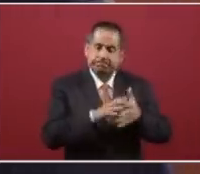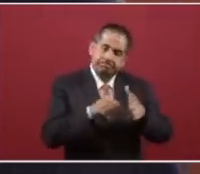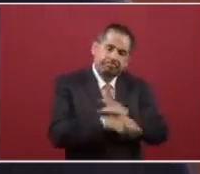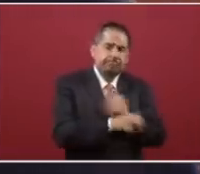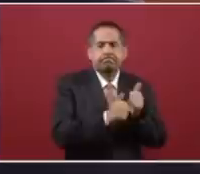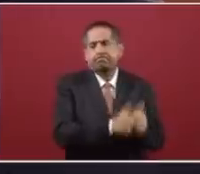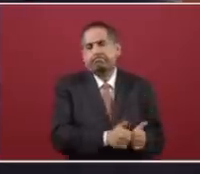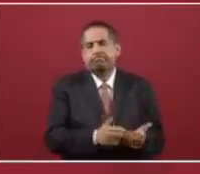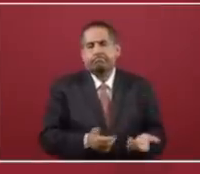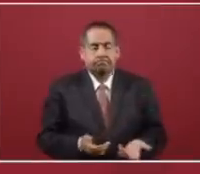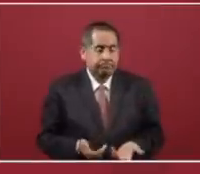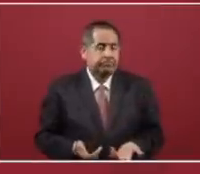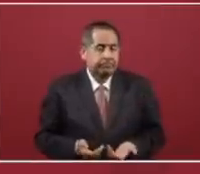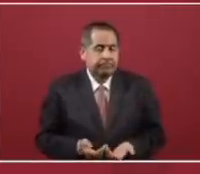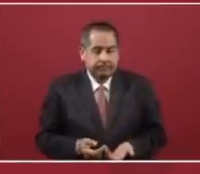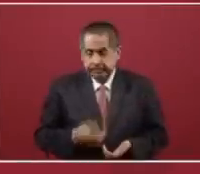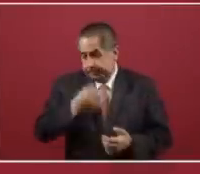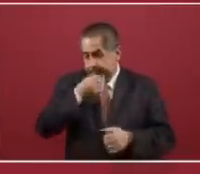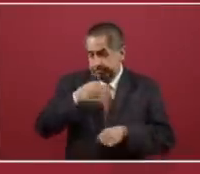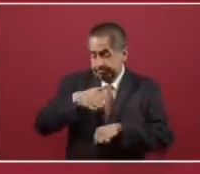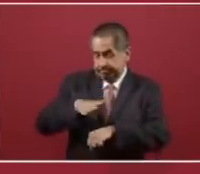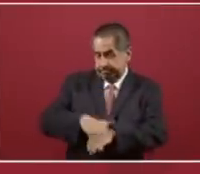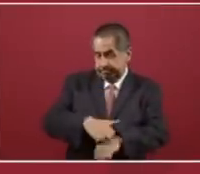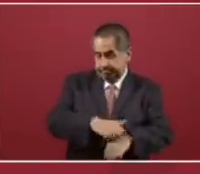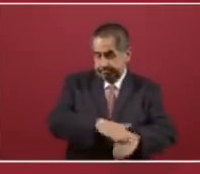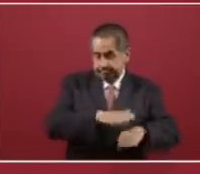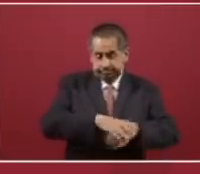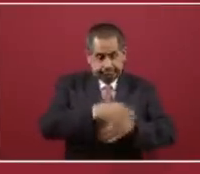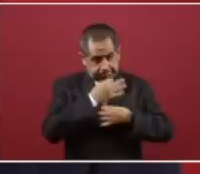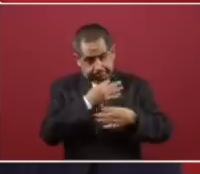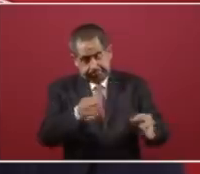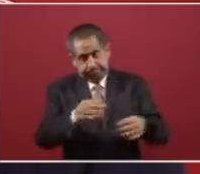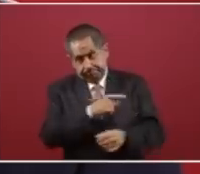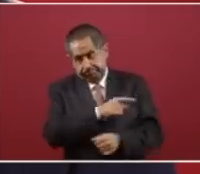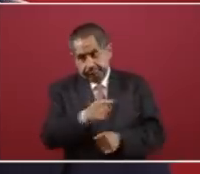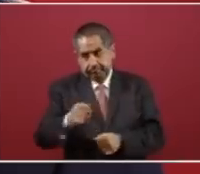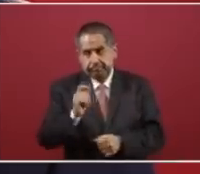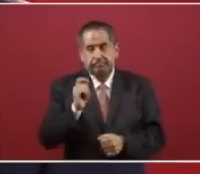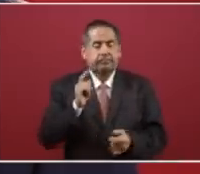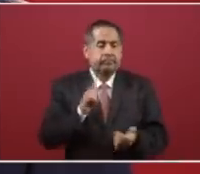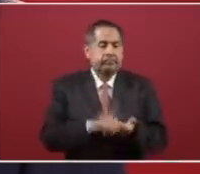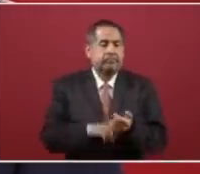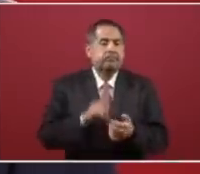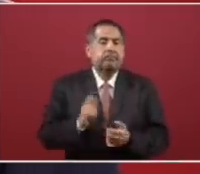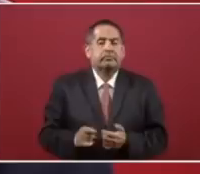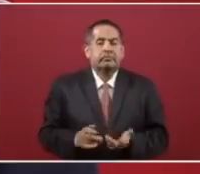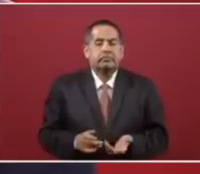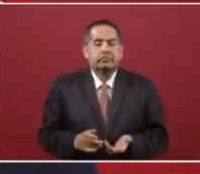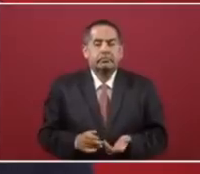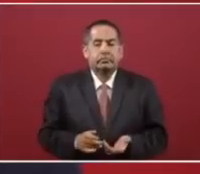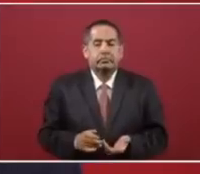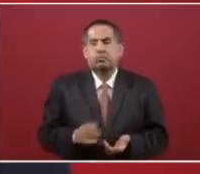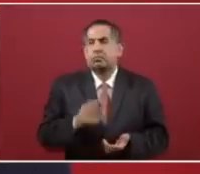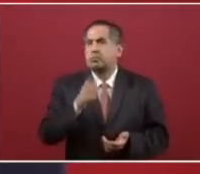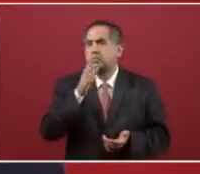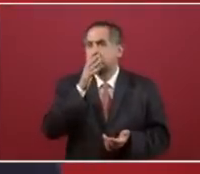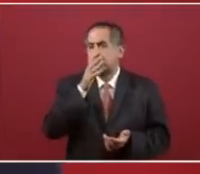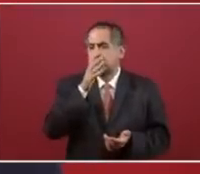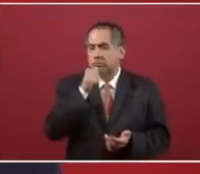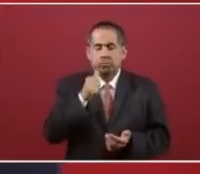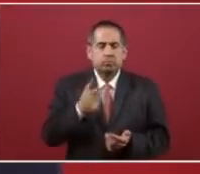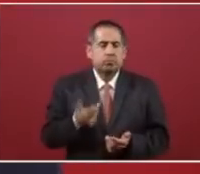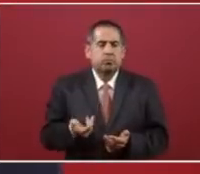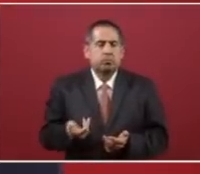decirle a la gente qué ya no se va a poder